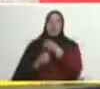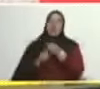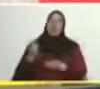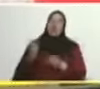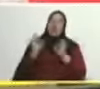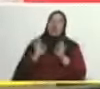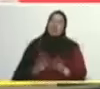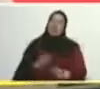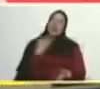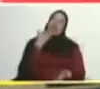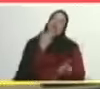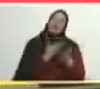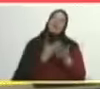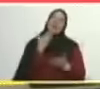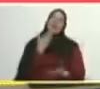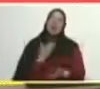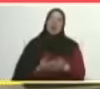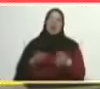invencibles. Muchas gracias.